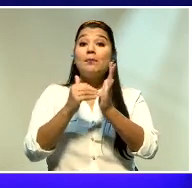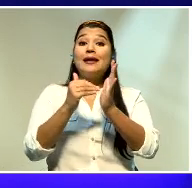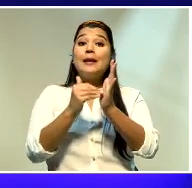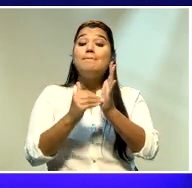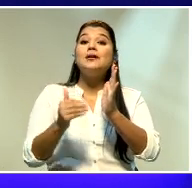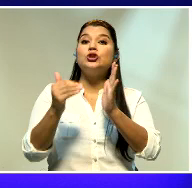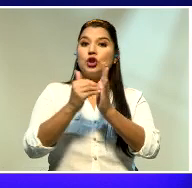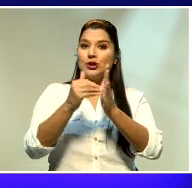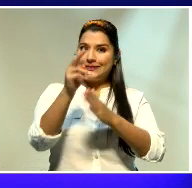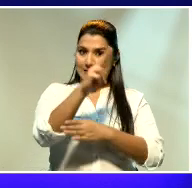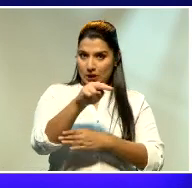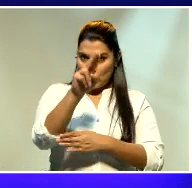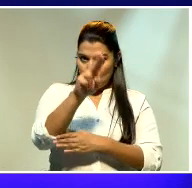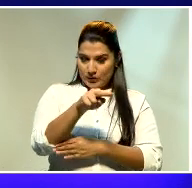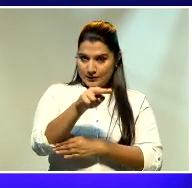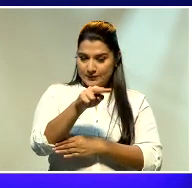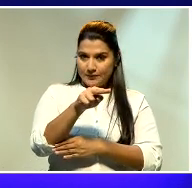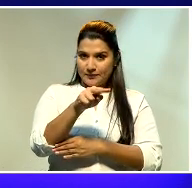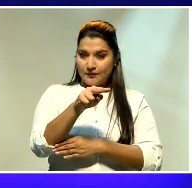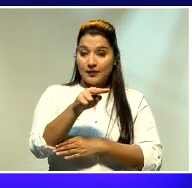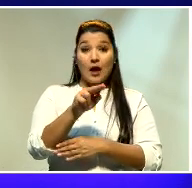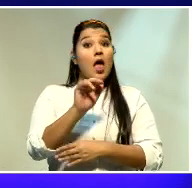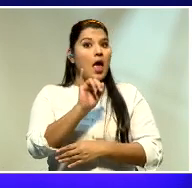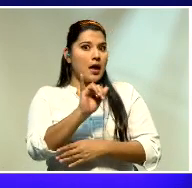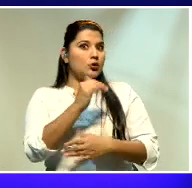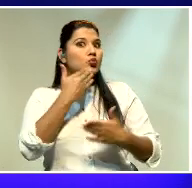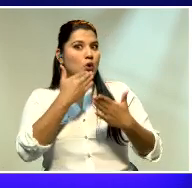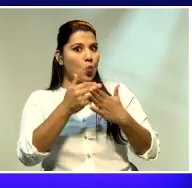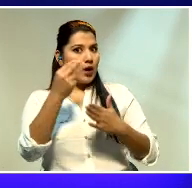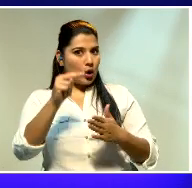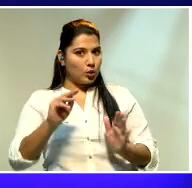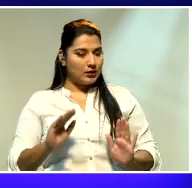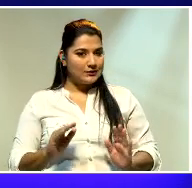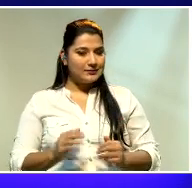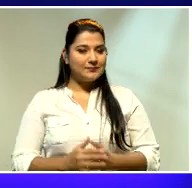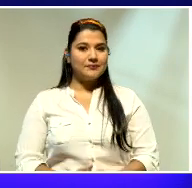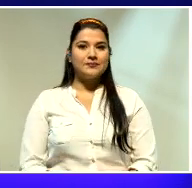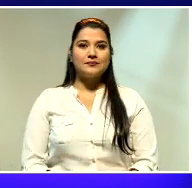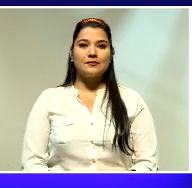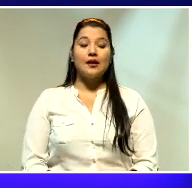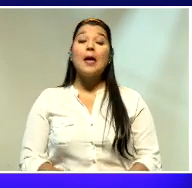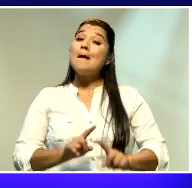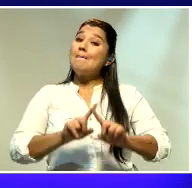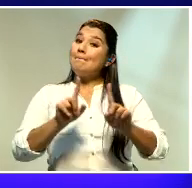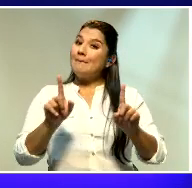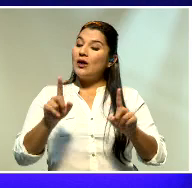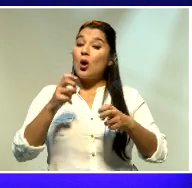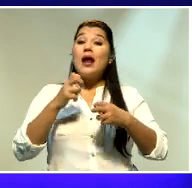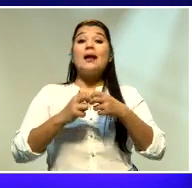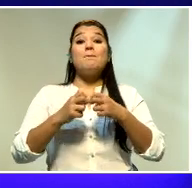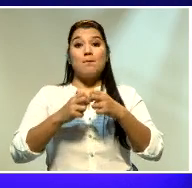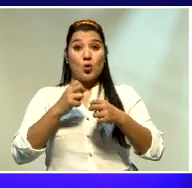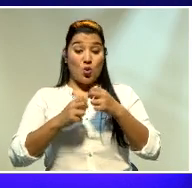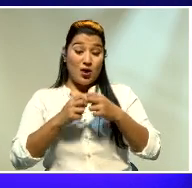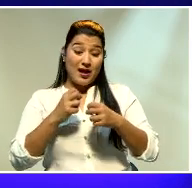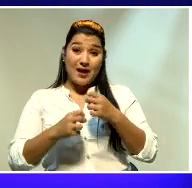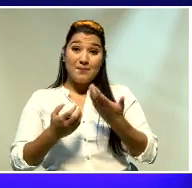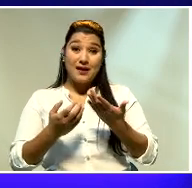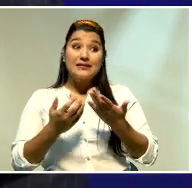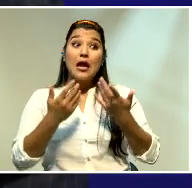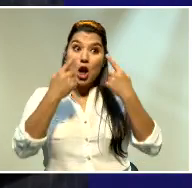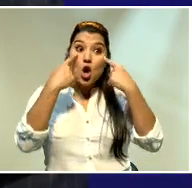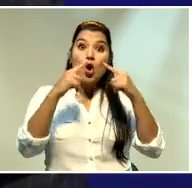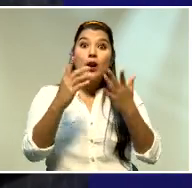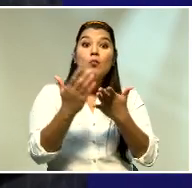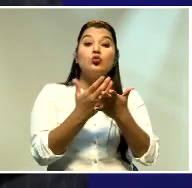de colones, lo cual es una muy buena noticia. El problema es que aún con ese ingreso